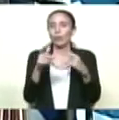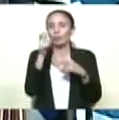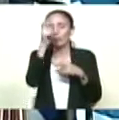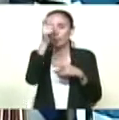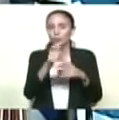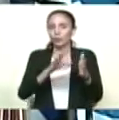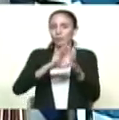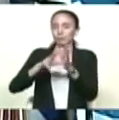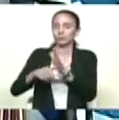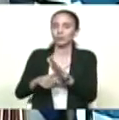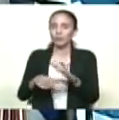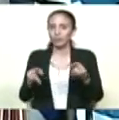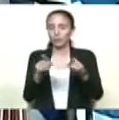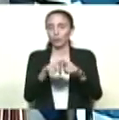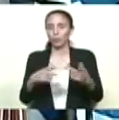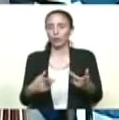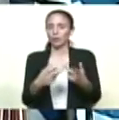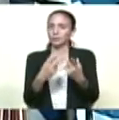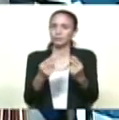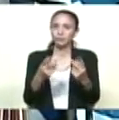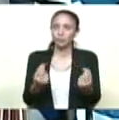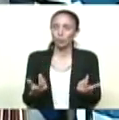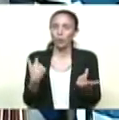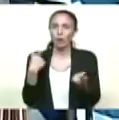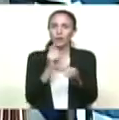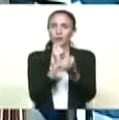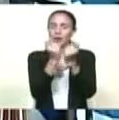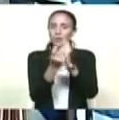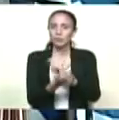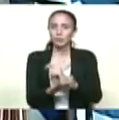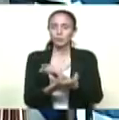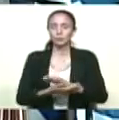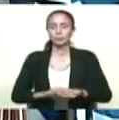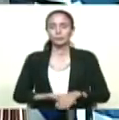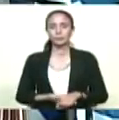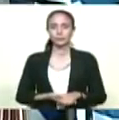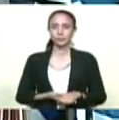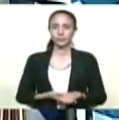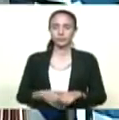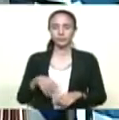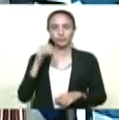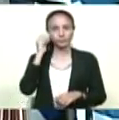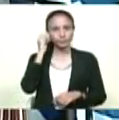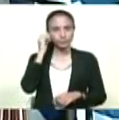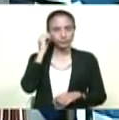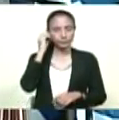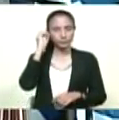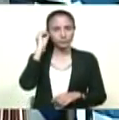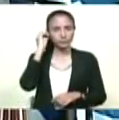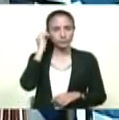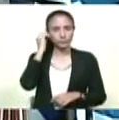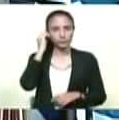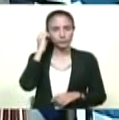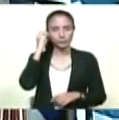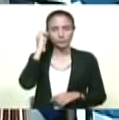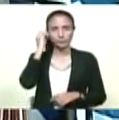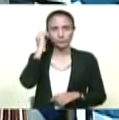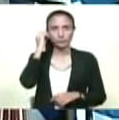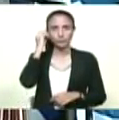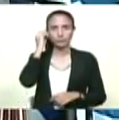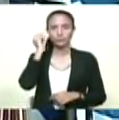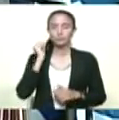quienes debieron haber sido más bien sus principales vigilantes veedores para lograr una